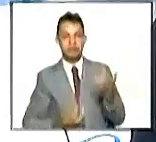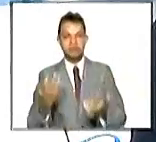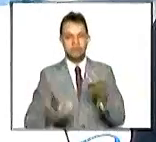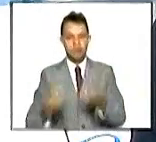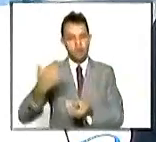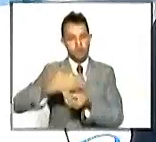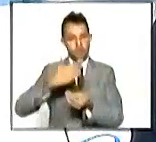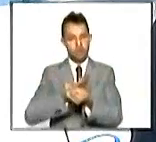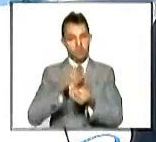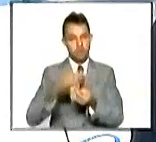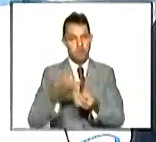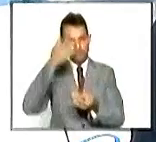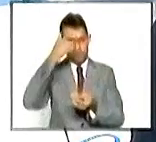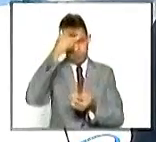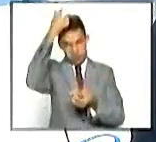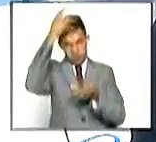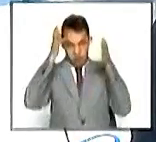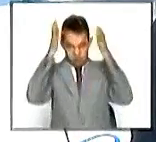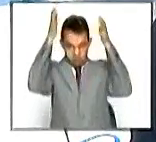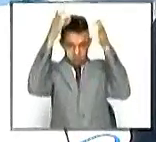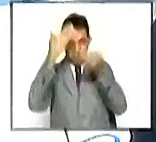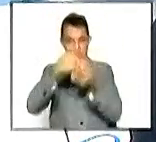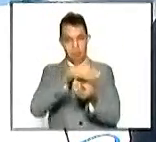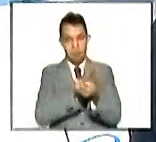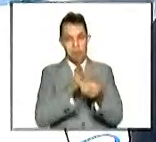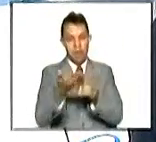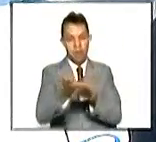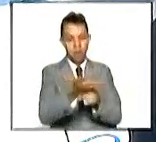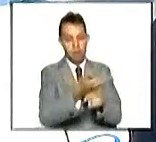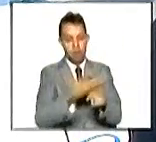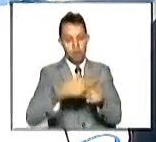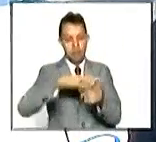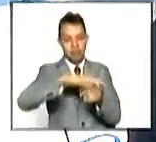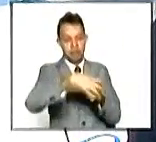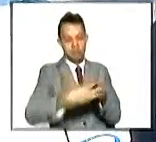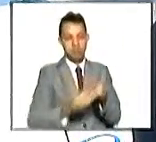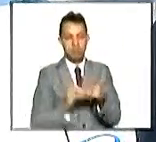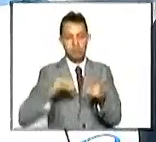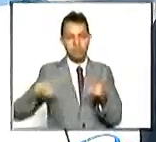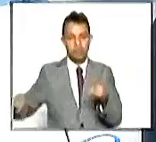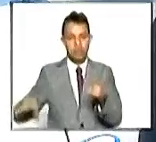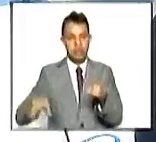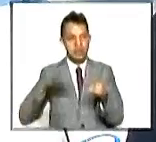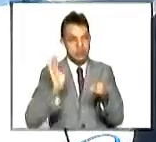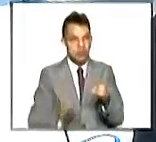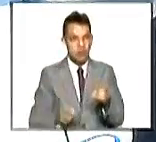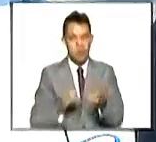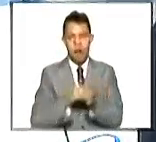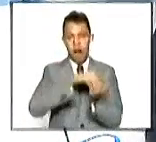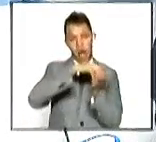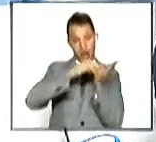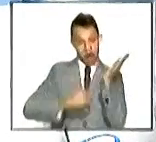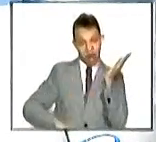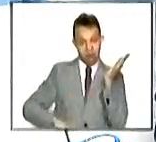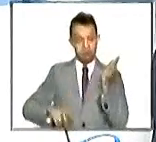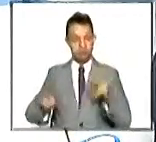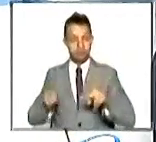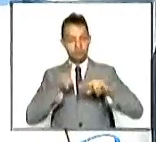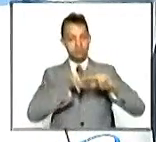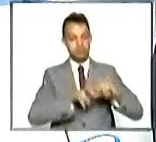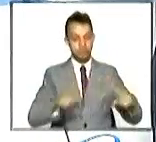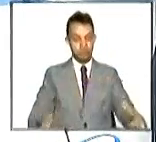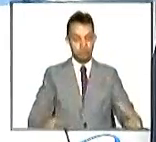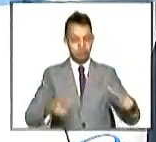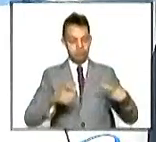un tipo que ha estudiado y es bueno si pela o no el tomate de Aliño. Del resto, yo llego a un restaurante, puede ser el más caro, y a mí me sirven